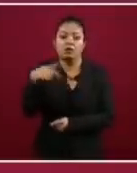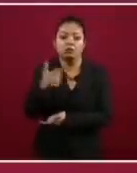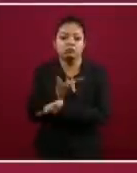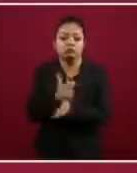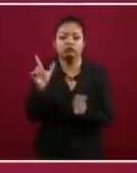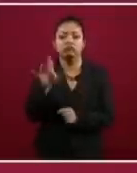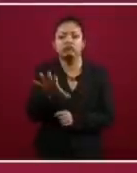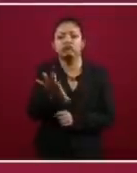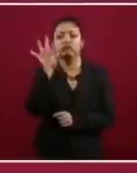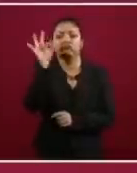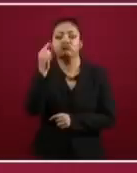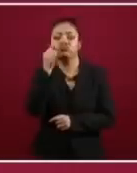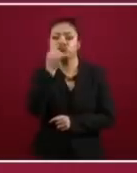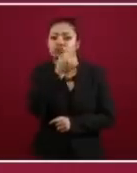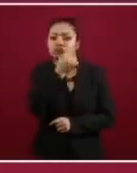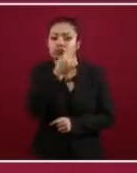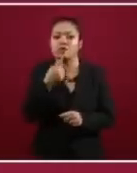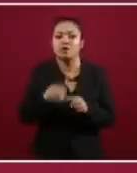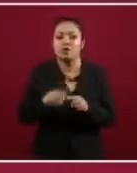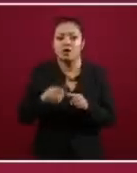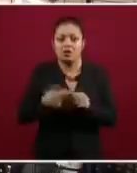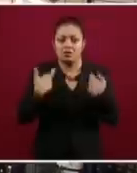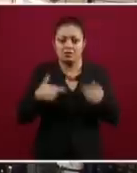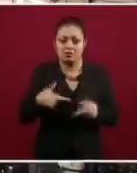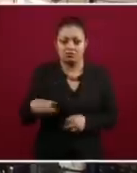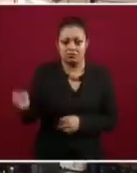comento que